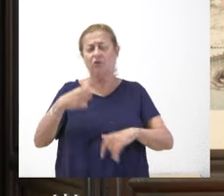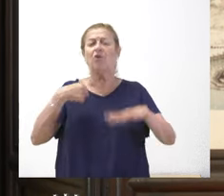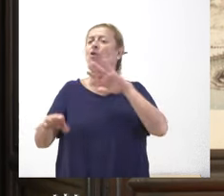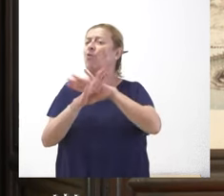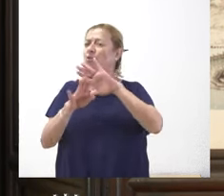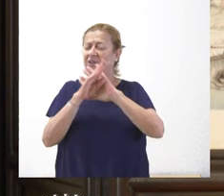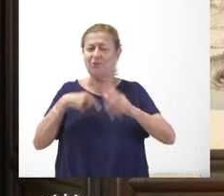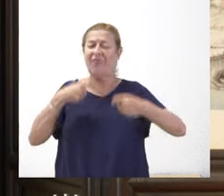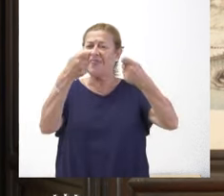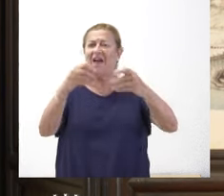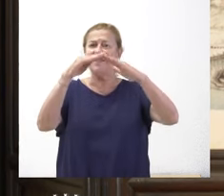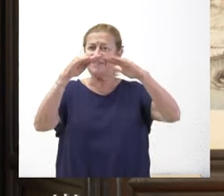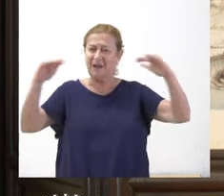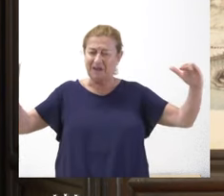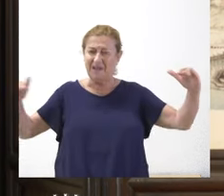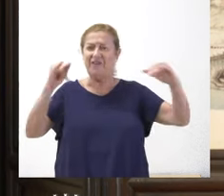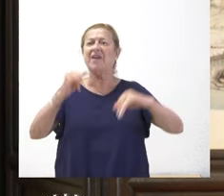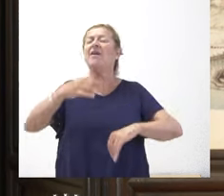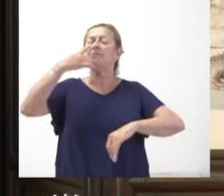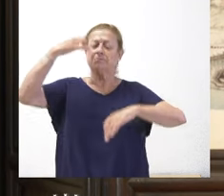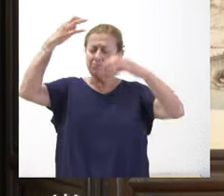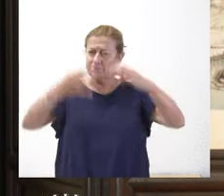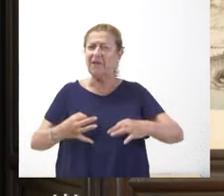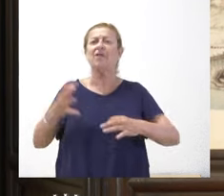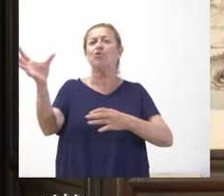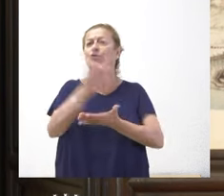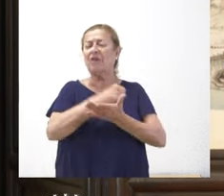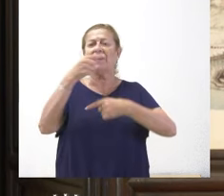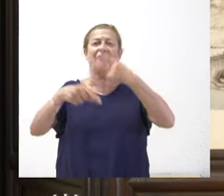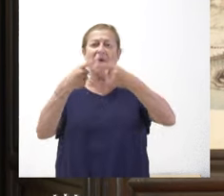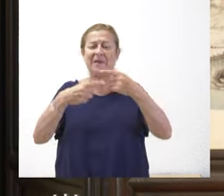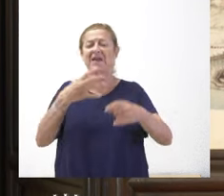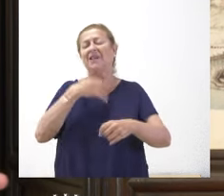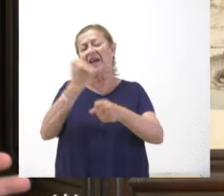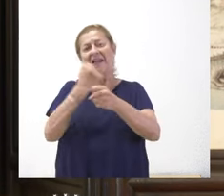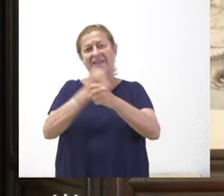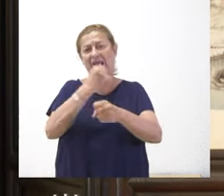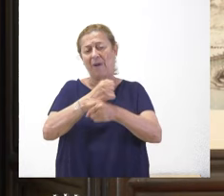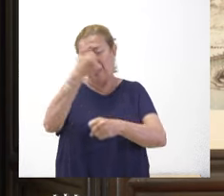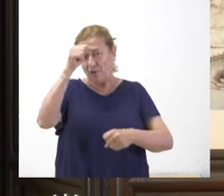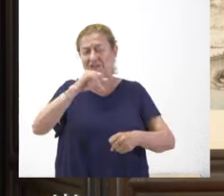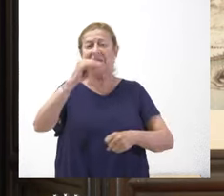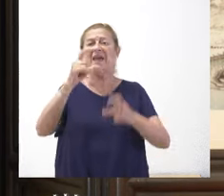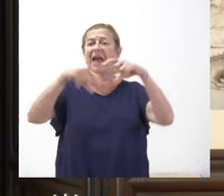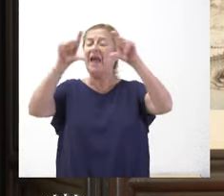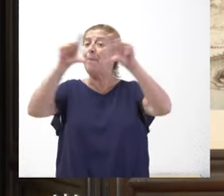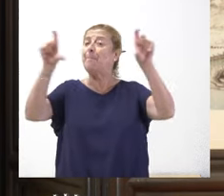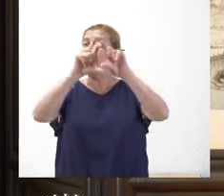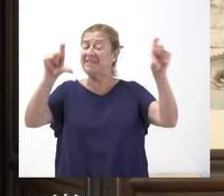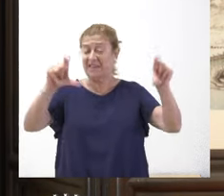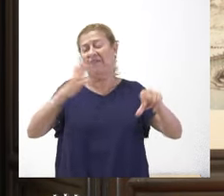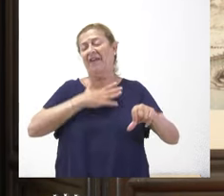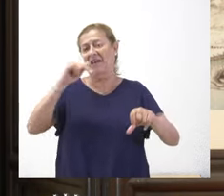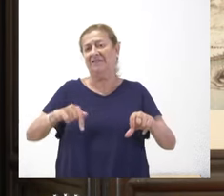dando estabilidad y certidumbre a las familias a los trabajadores y a los empresarios de esta